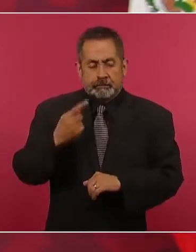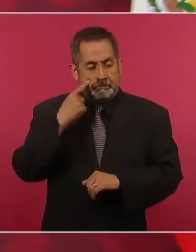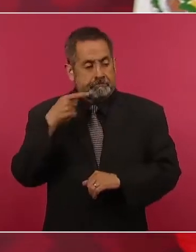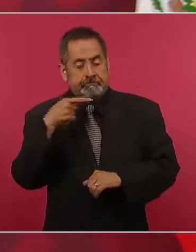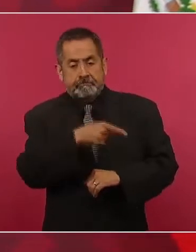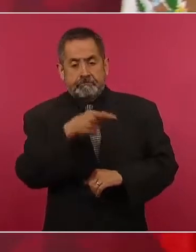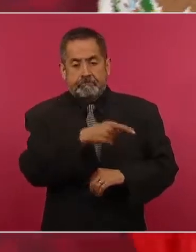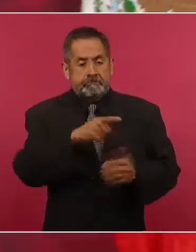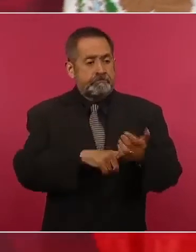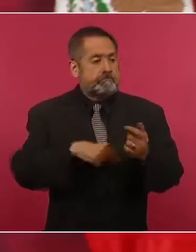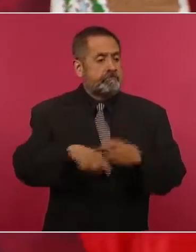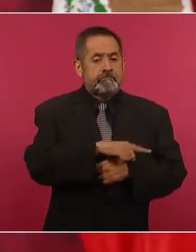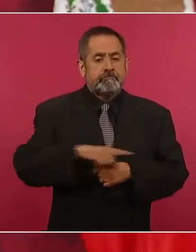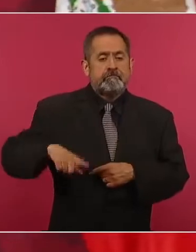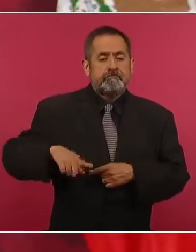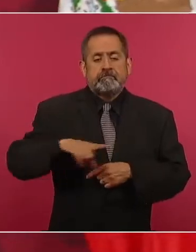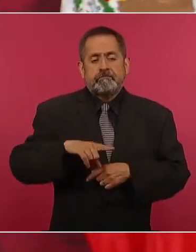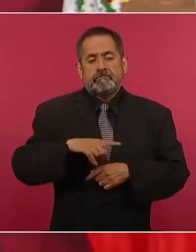ha sido la simulación.